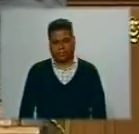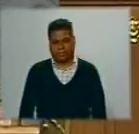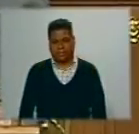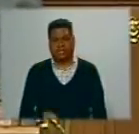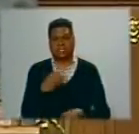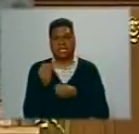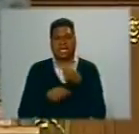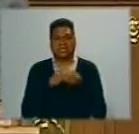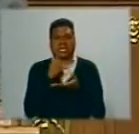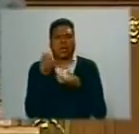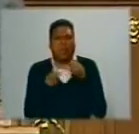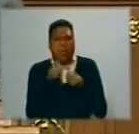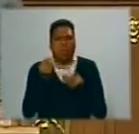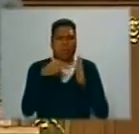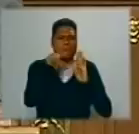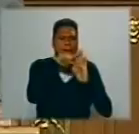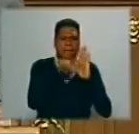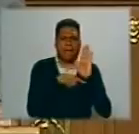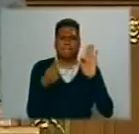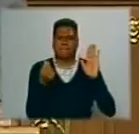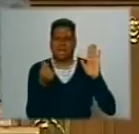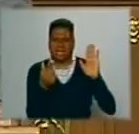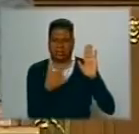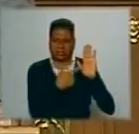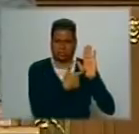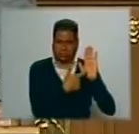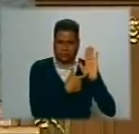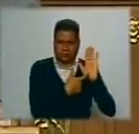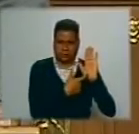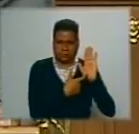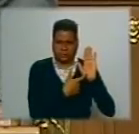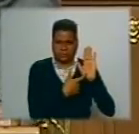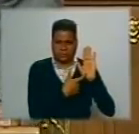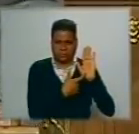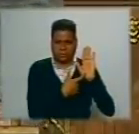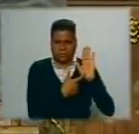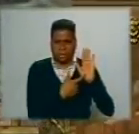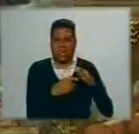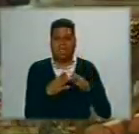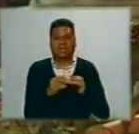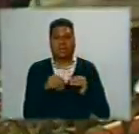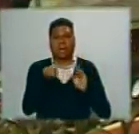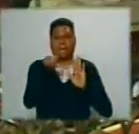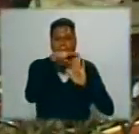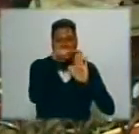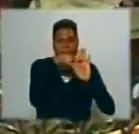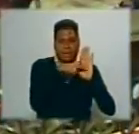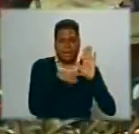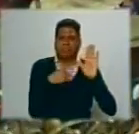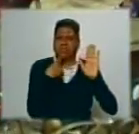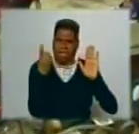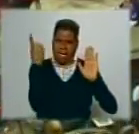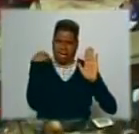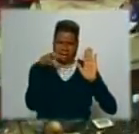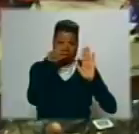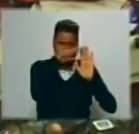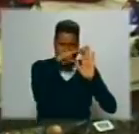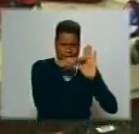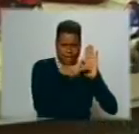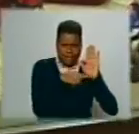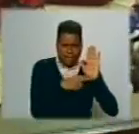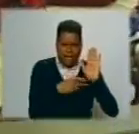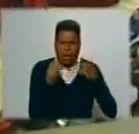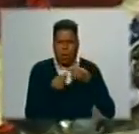un sistema de precios y servicios basado en los principios que acabo de señalar, en función